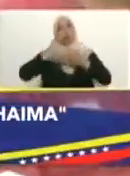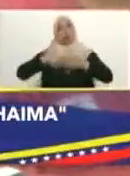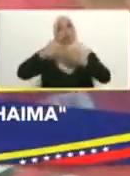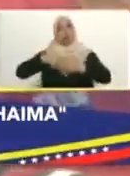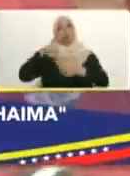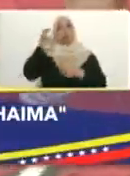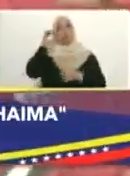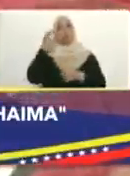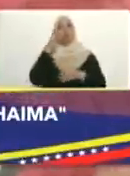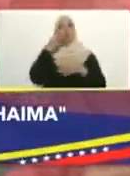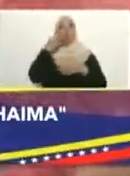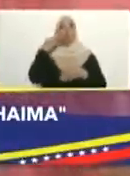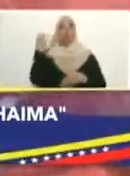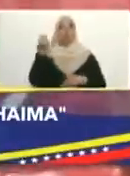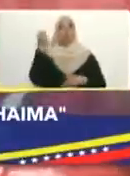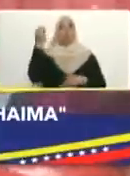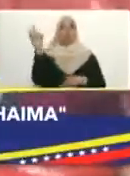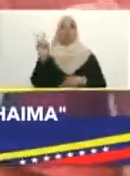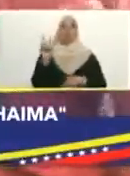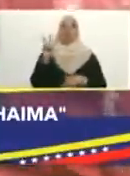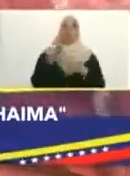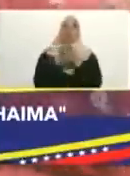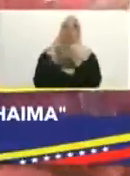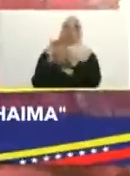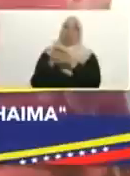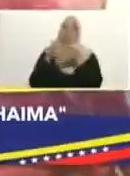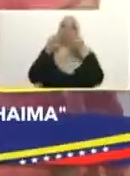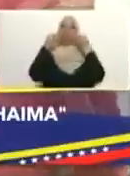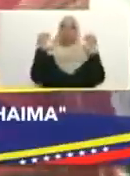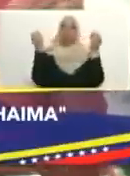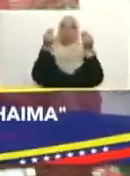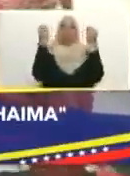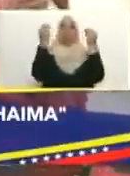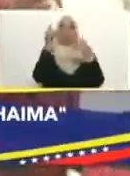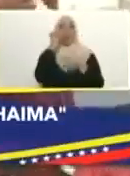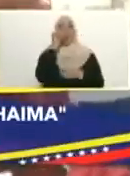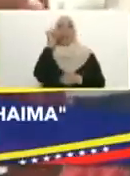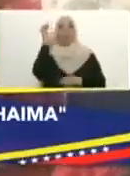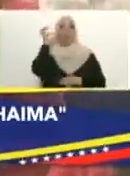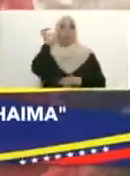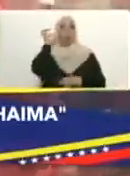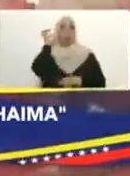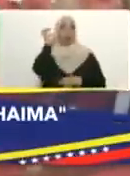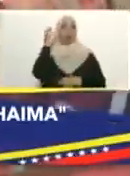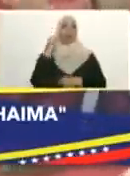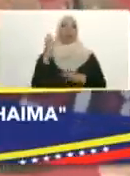Me siento orgulloso de ustedes, queridos compañeros, queridas compañeras.